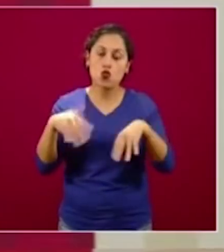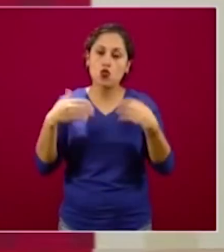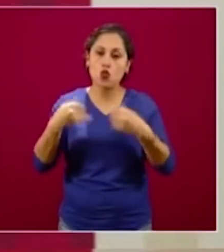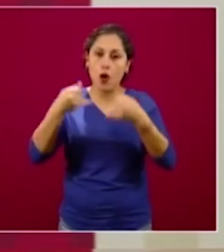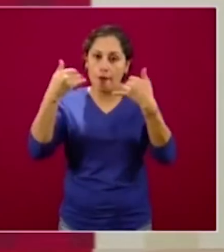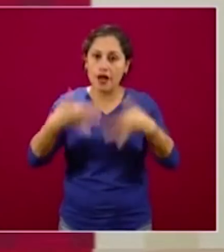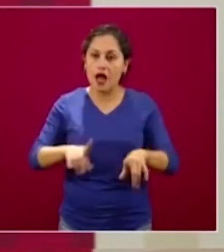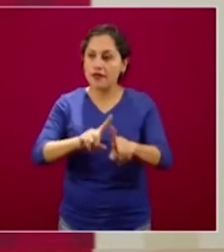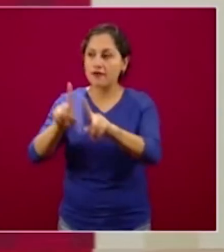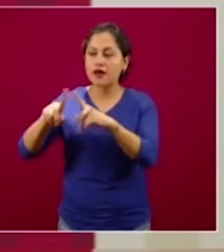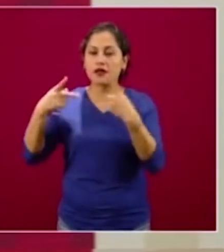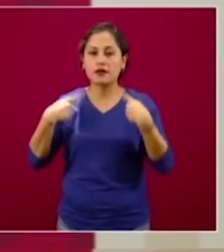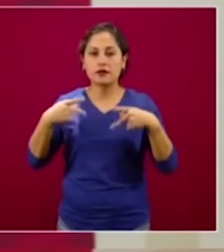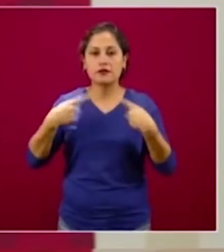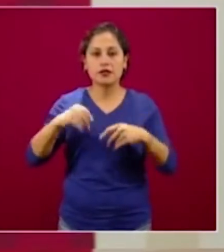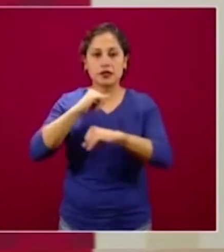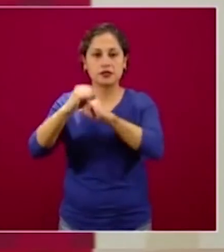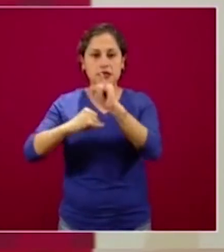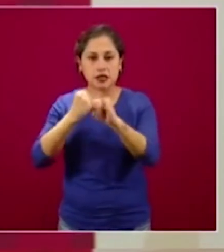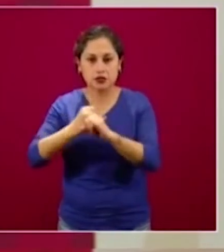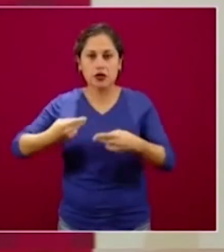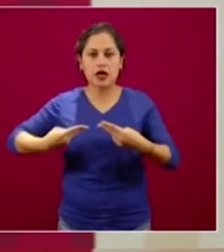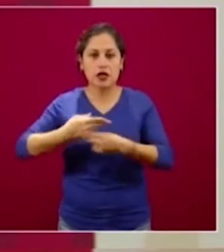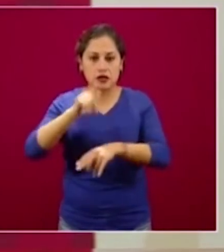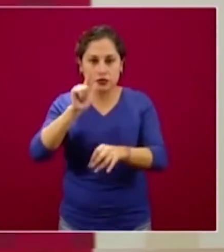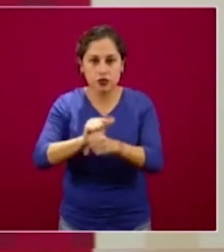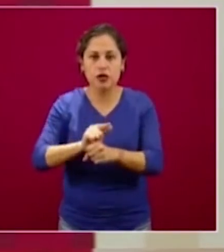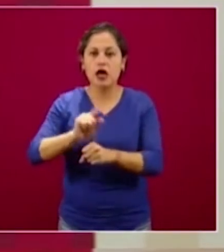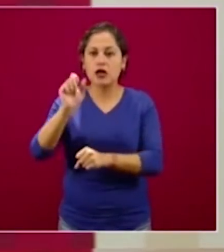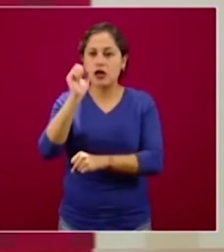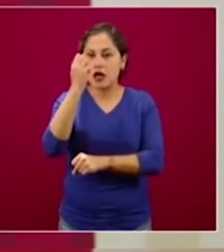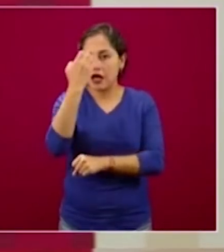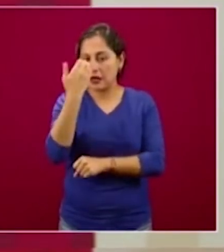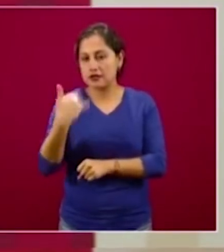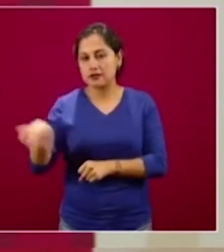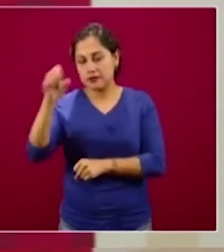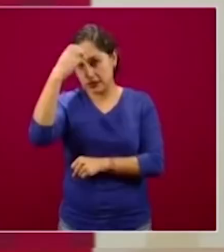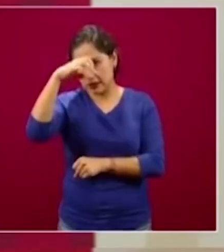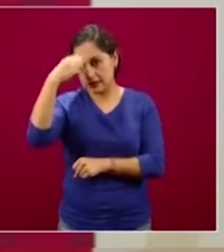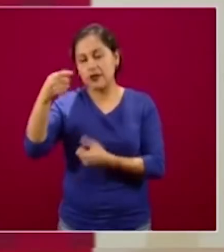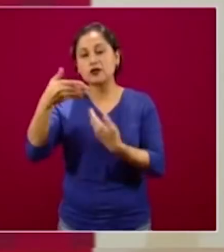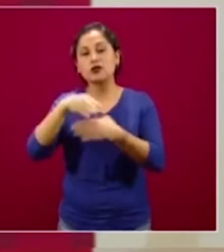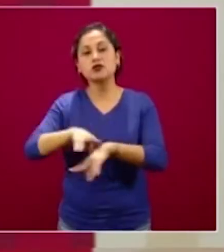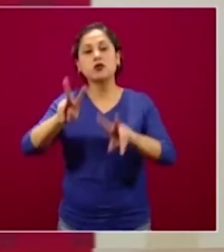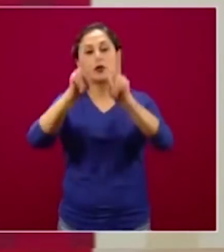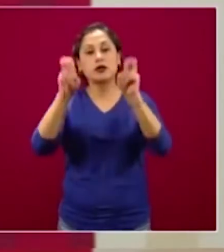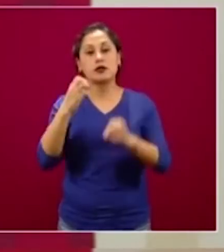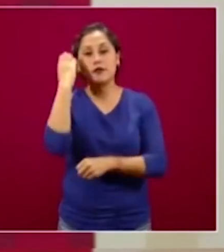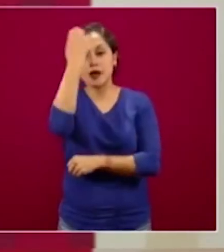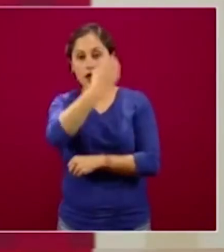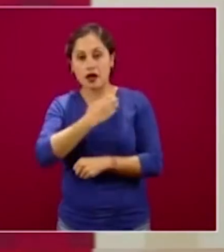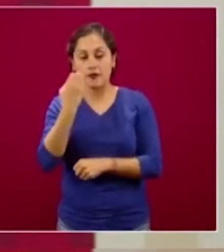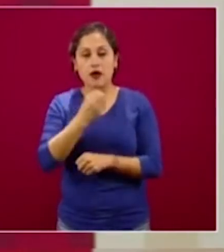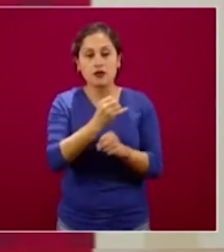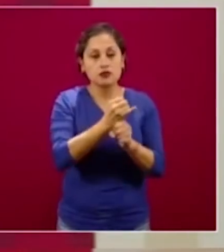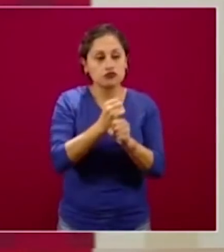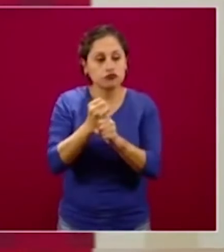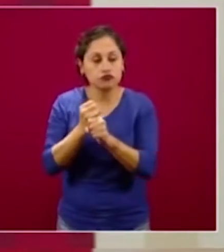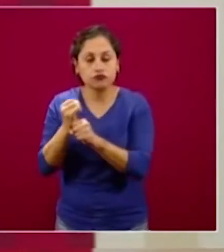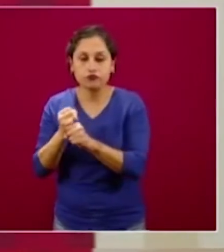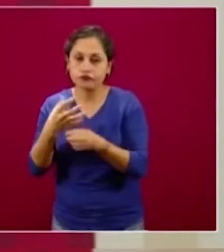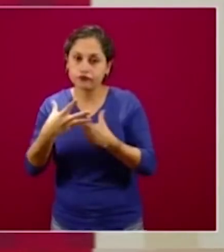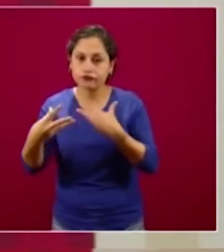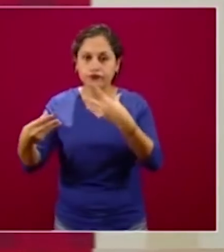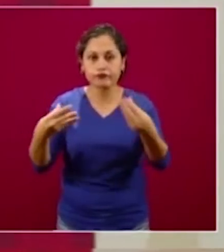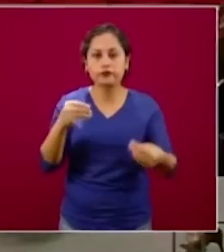personas expertas nacionales e internacionales en el tema de las pruebas de laboratorio, en general la vigilancia epidemiológica. Mañana les